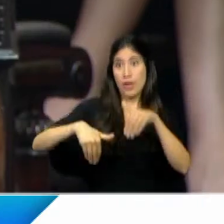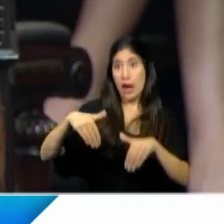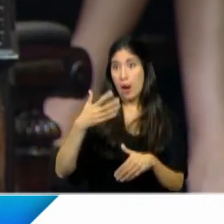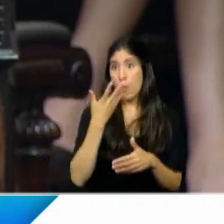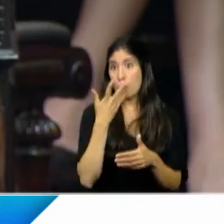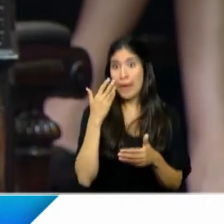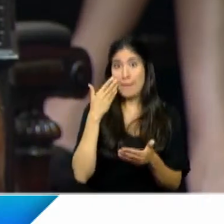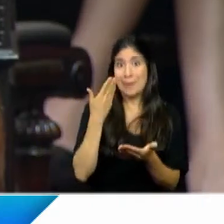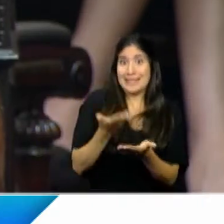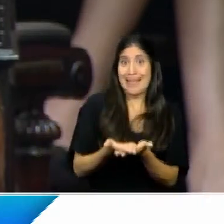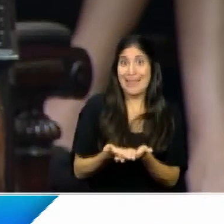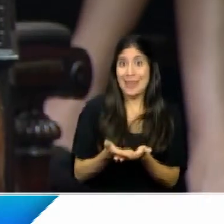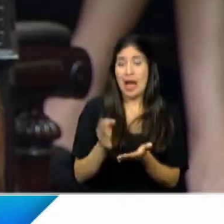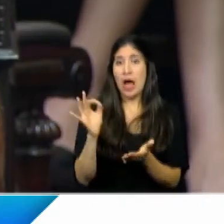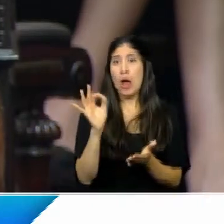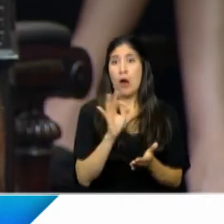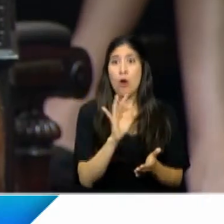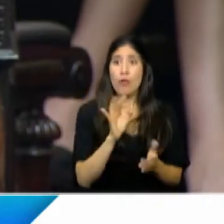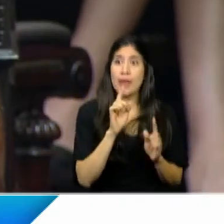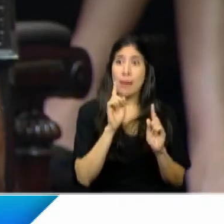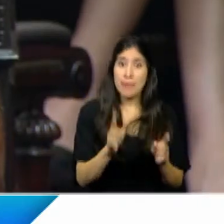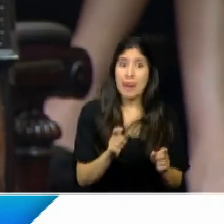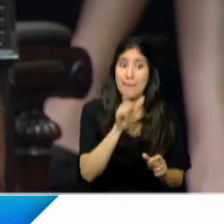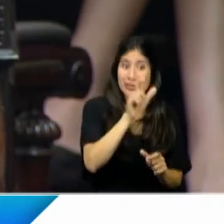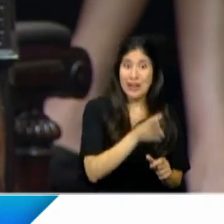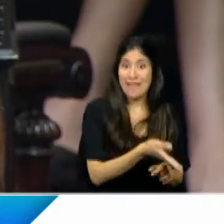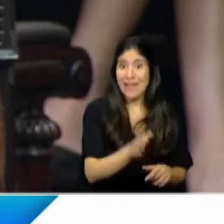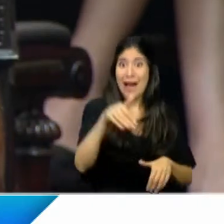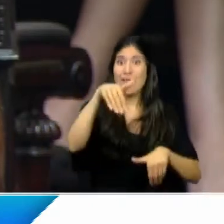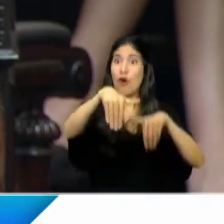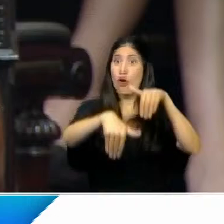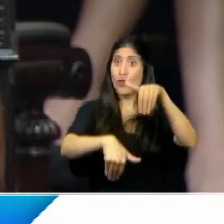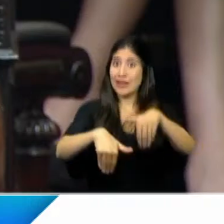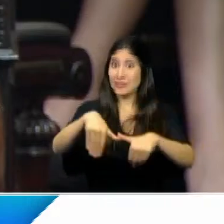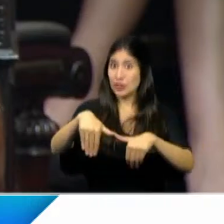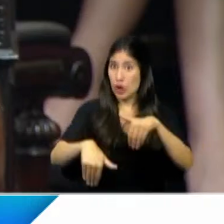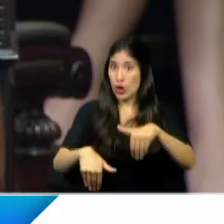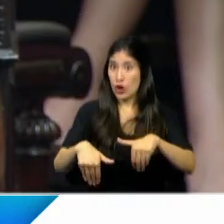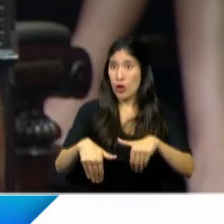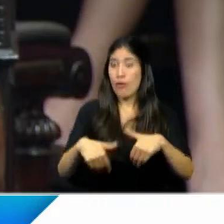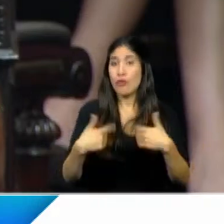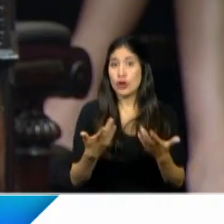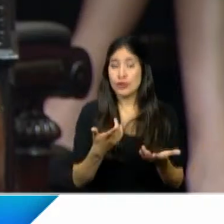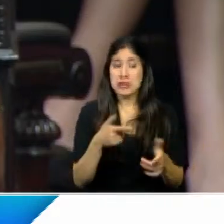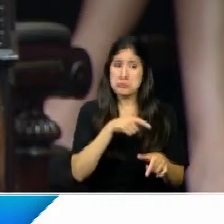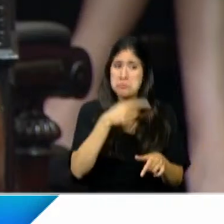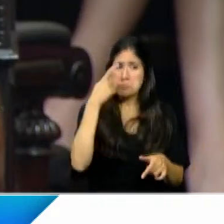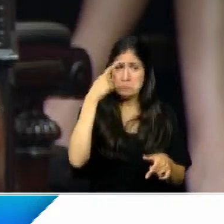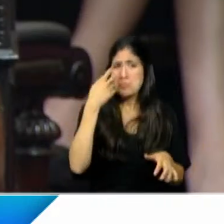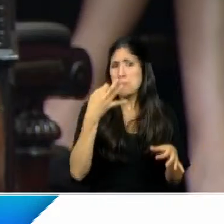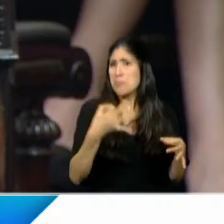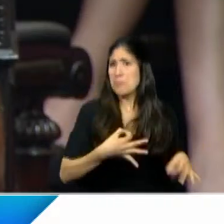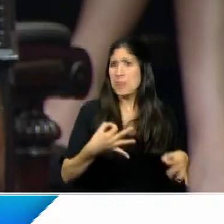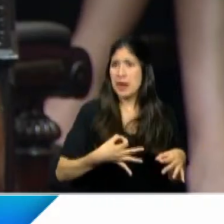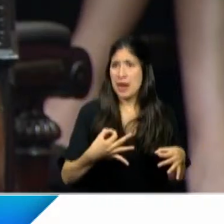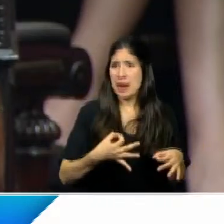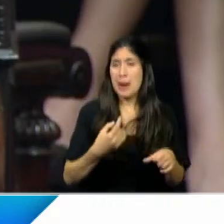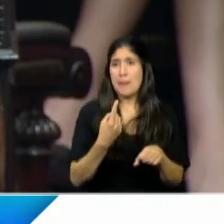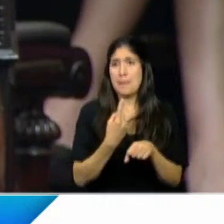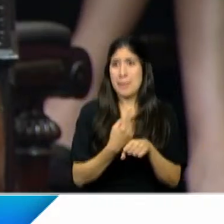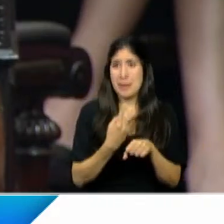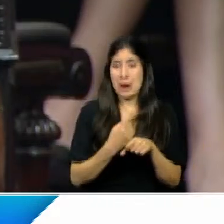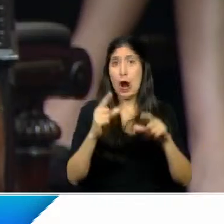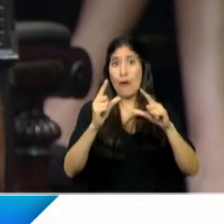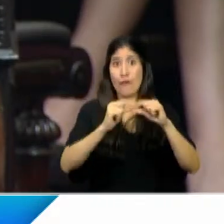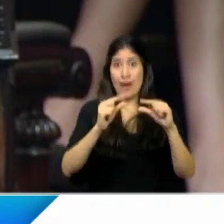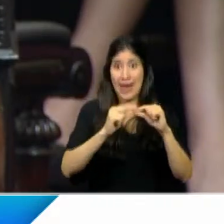como al que le toca ir a votar. Entonces nos pareció razonable, primero se fijó una